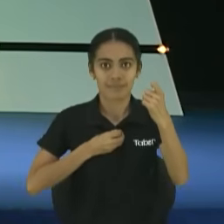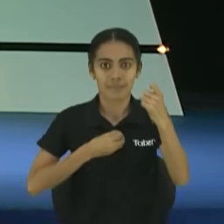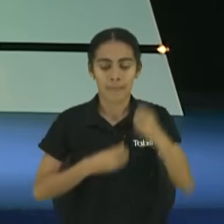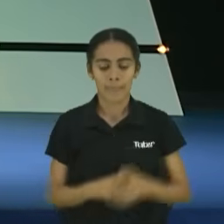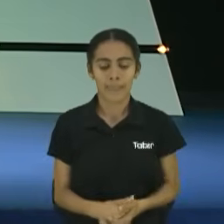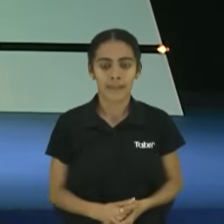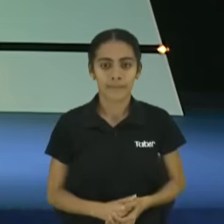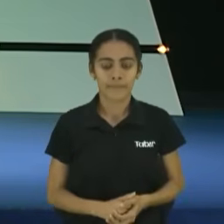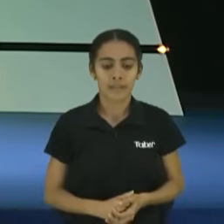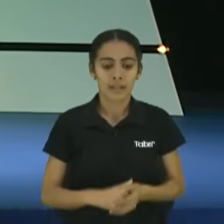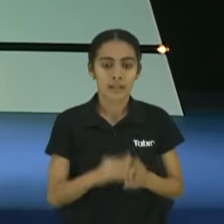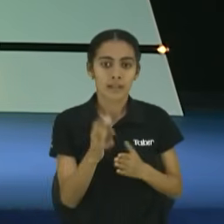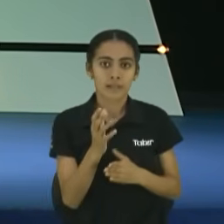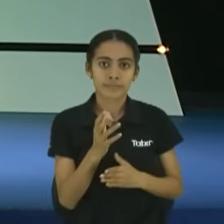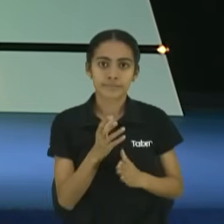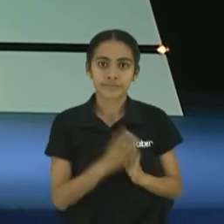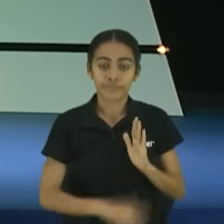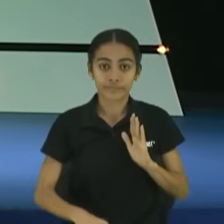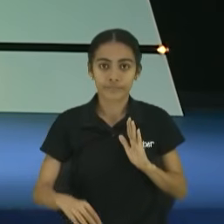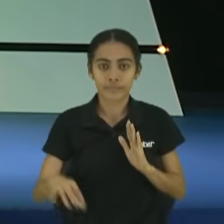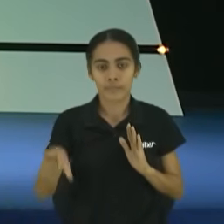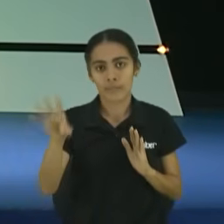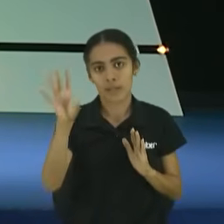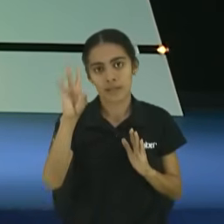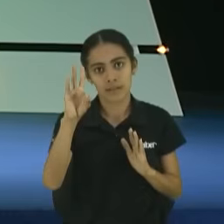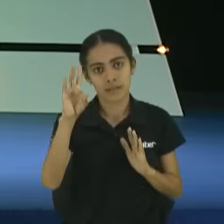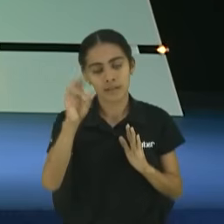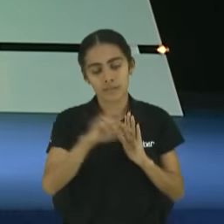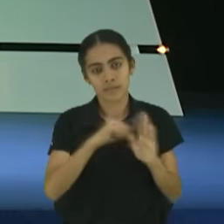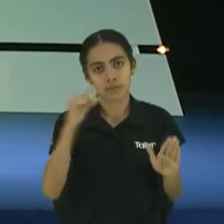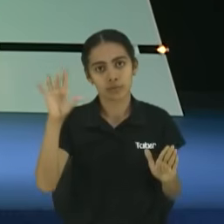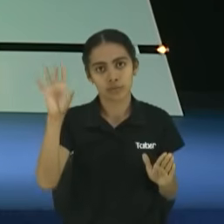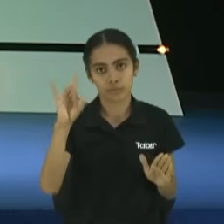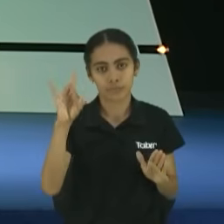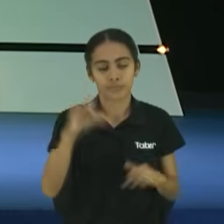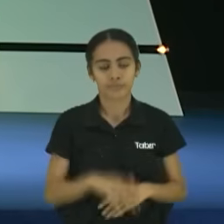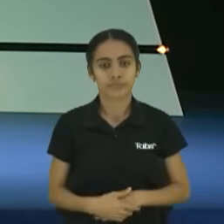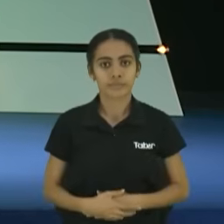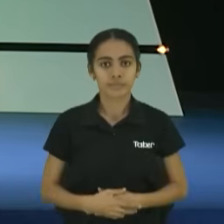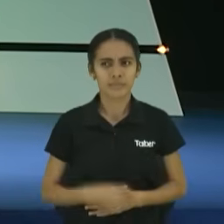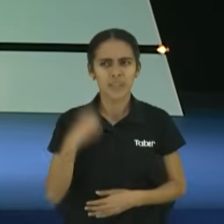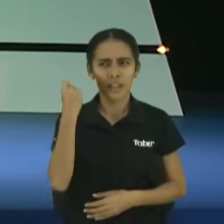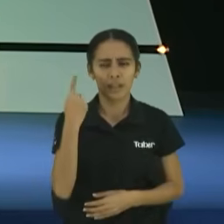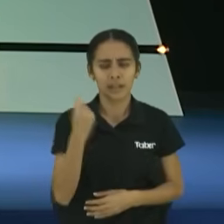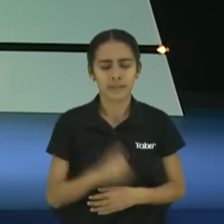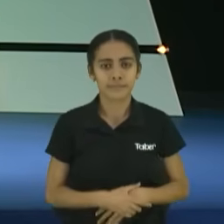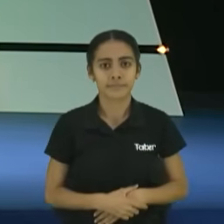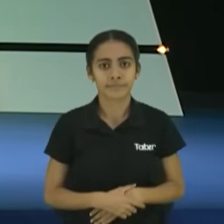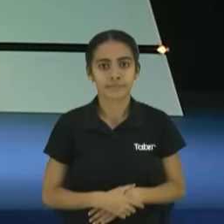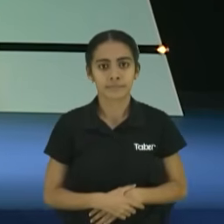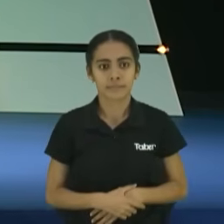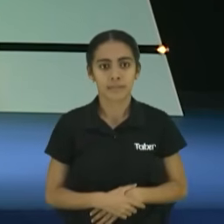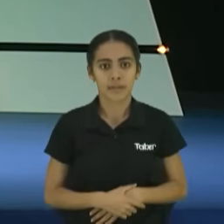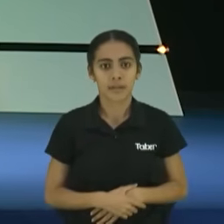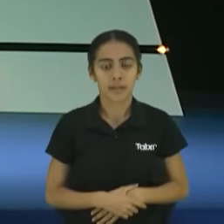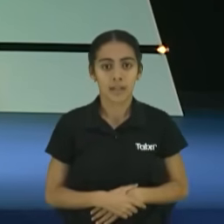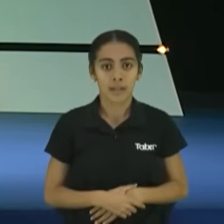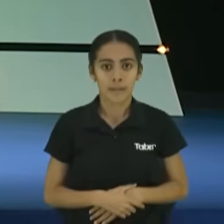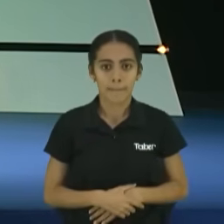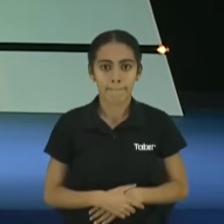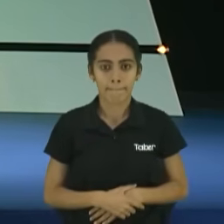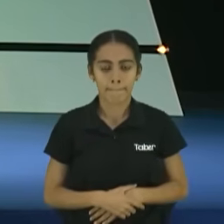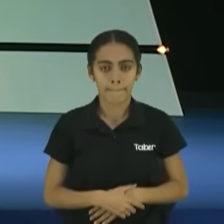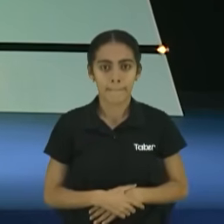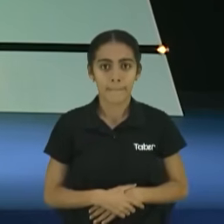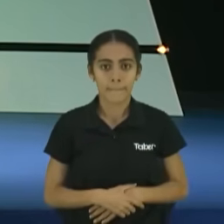1, versículo 8. Casi de memoria no lo podemos todos. Es muy importante entenderlo. Dice la palabra, pero recibiréis dunamis,